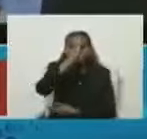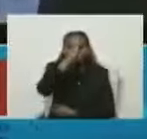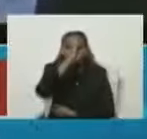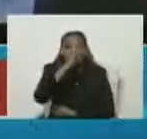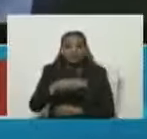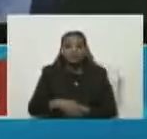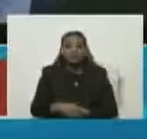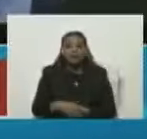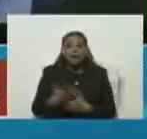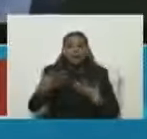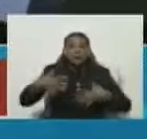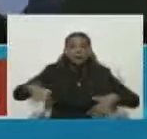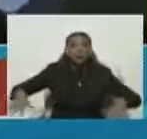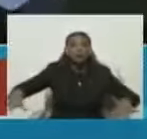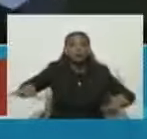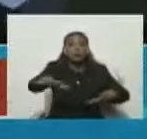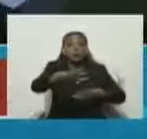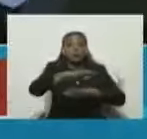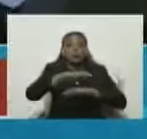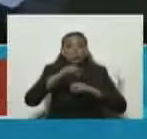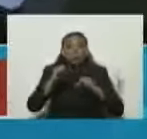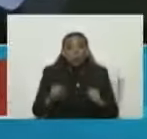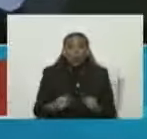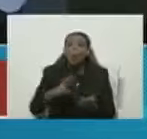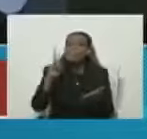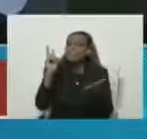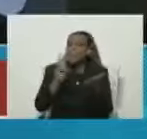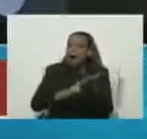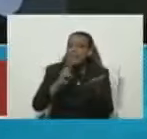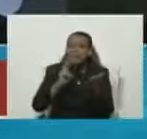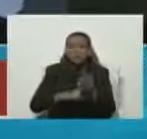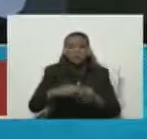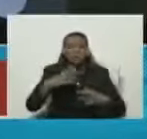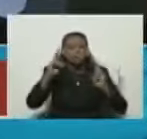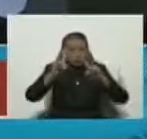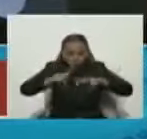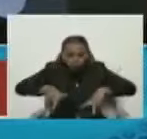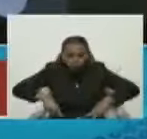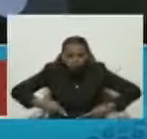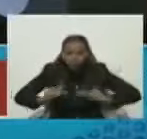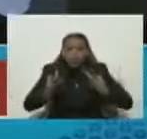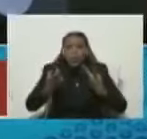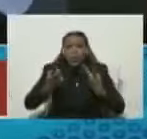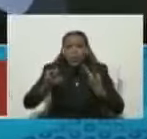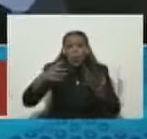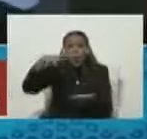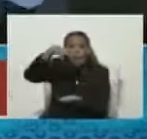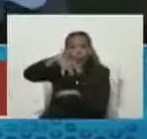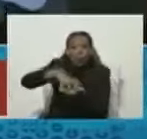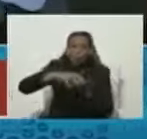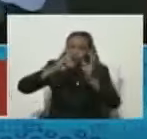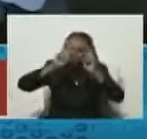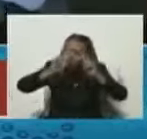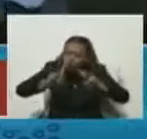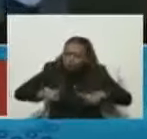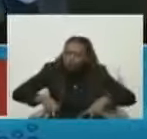Barinas está viviendo un verdadero renacimiento revolucionario.